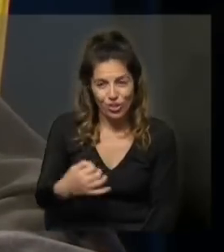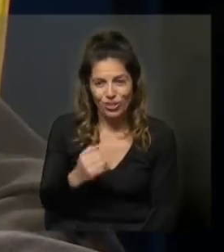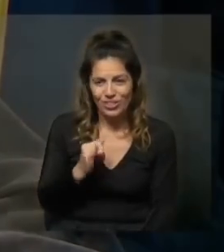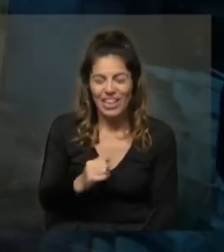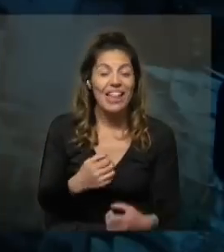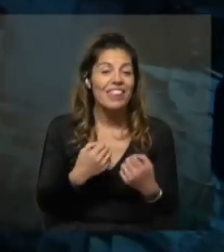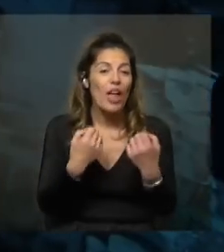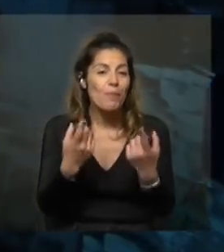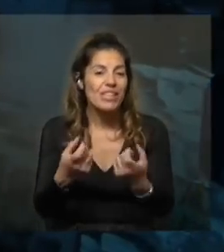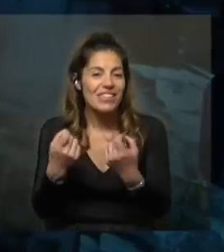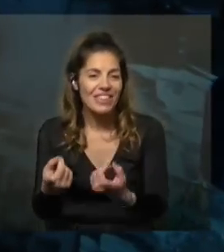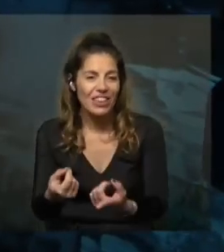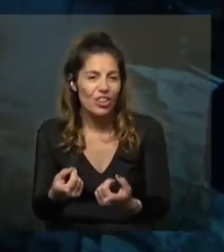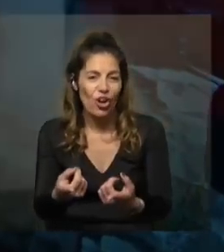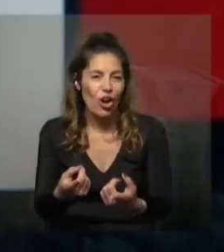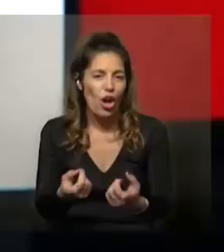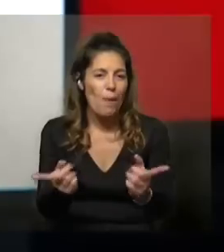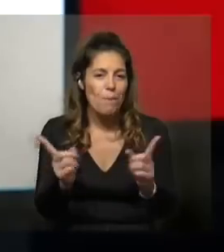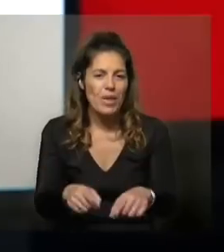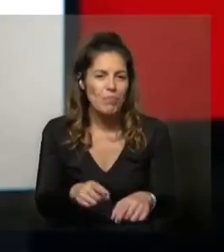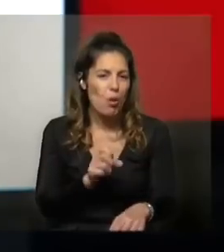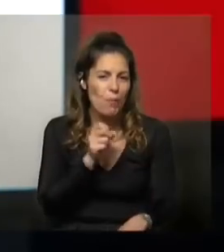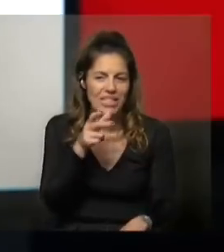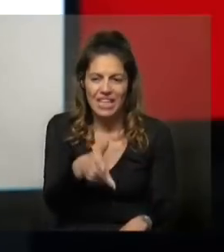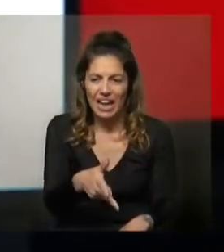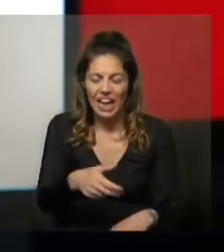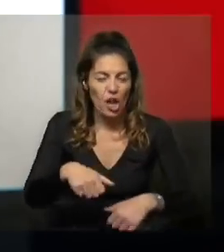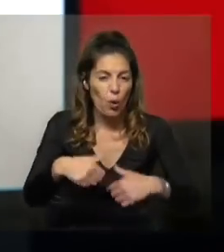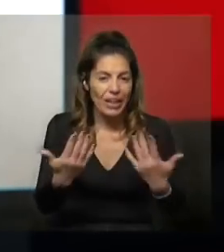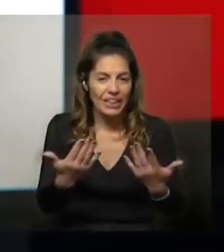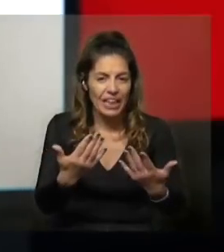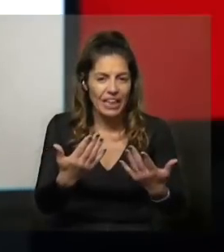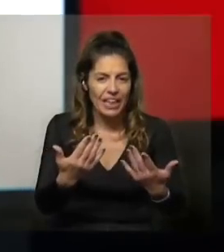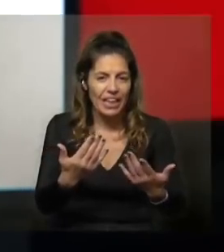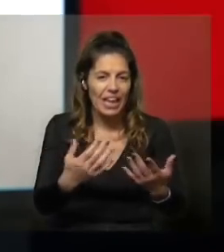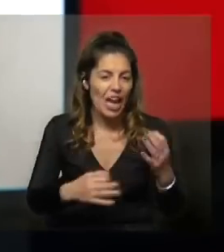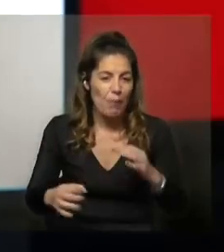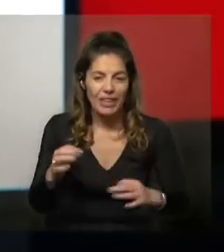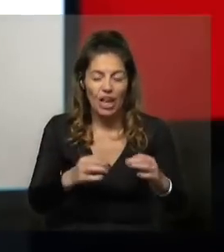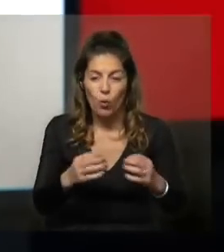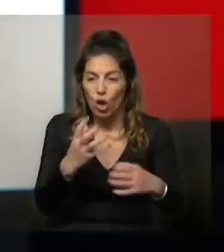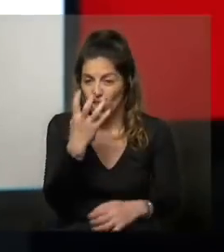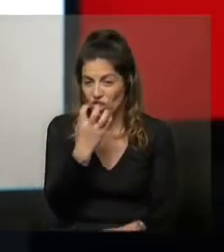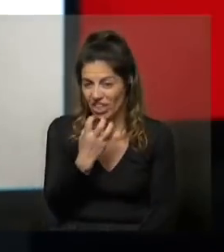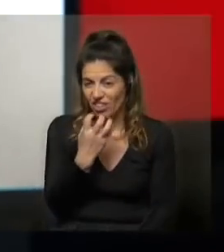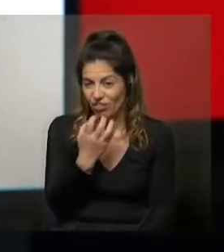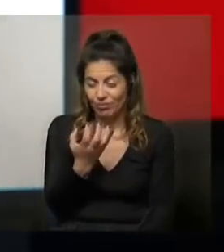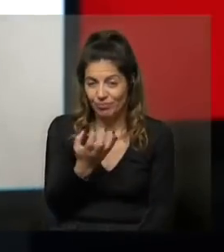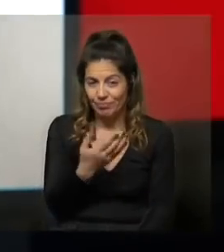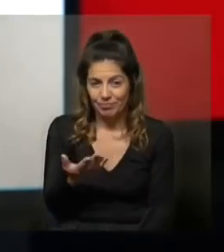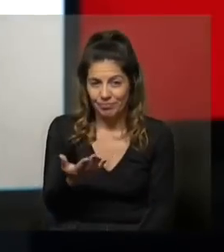transmitiendo el mismo mensaje que podés transmitir en cualquier otro espectáculo serio entre comillas Este